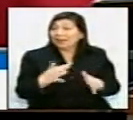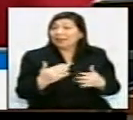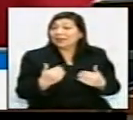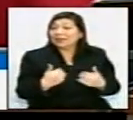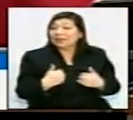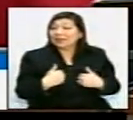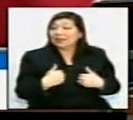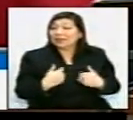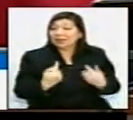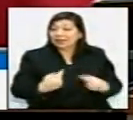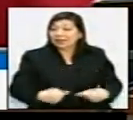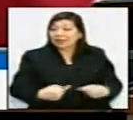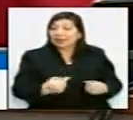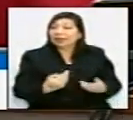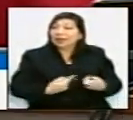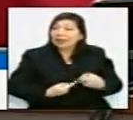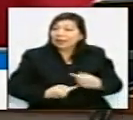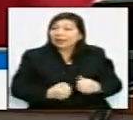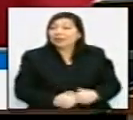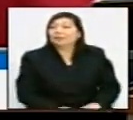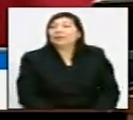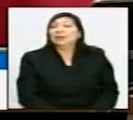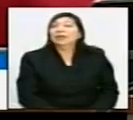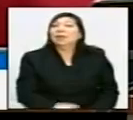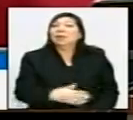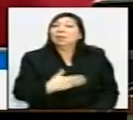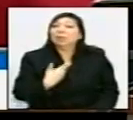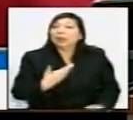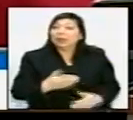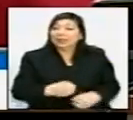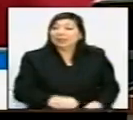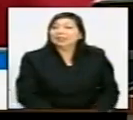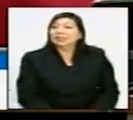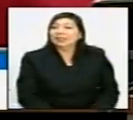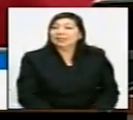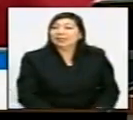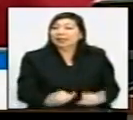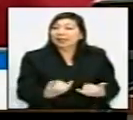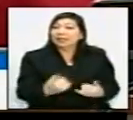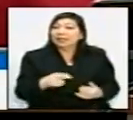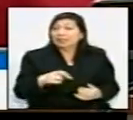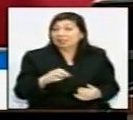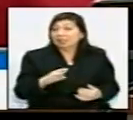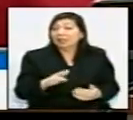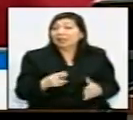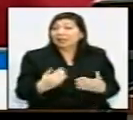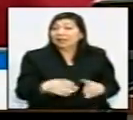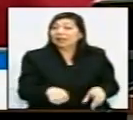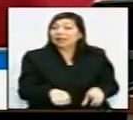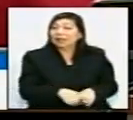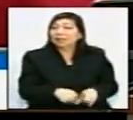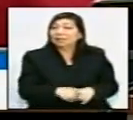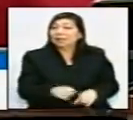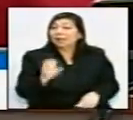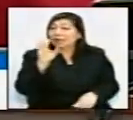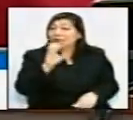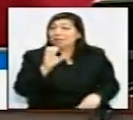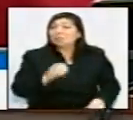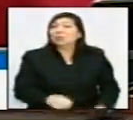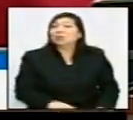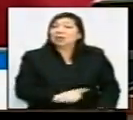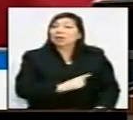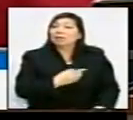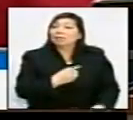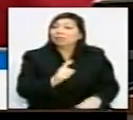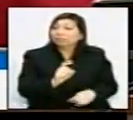tiene esas competencias transferidas pueda ejecutarlo. Este PIB además lo que busca es